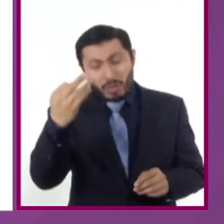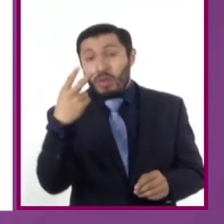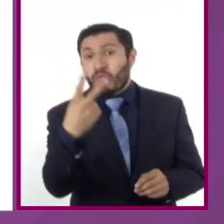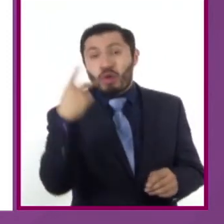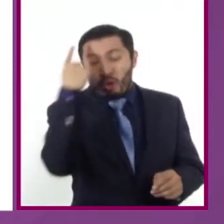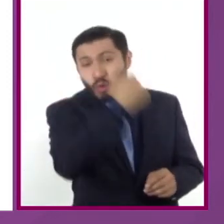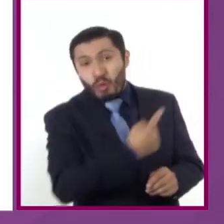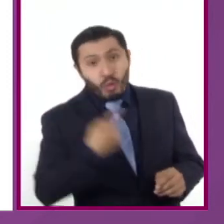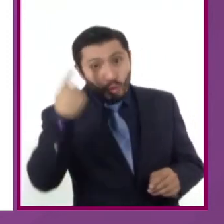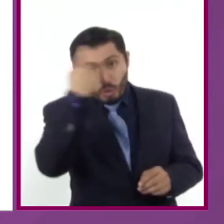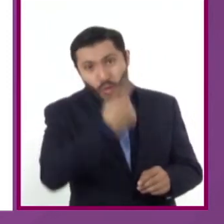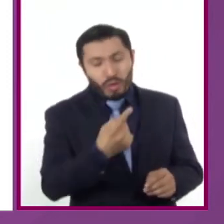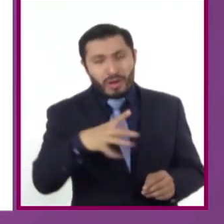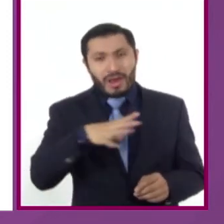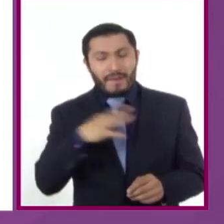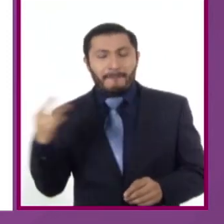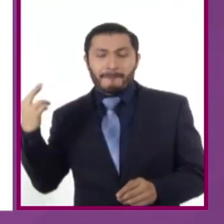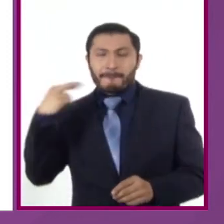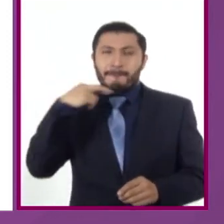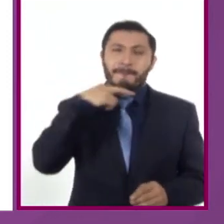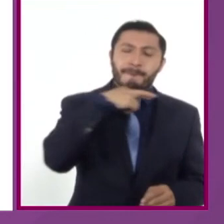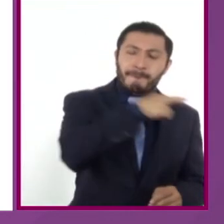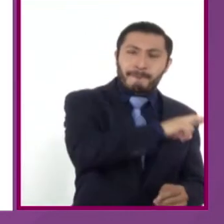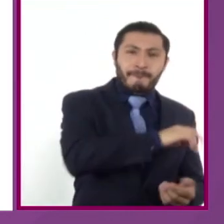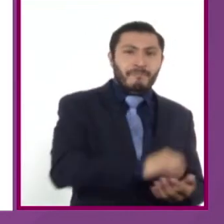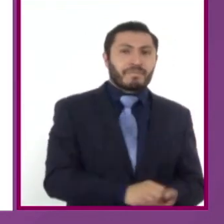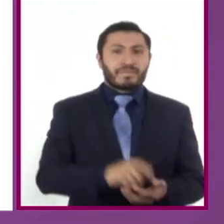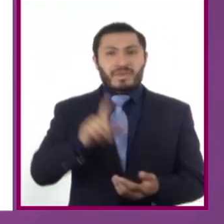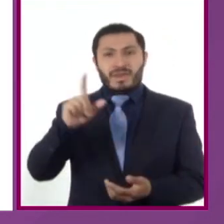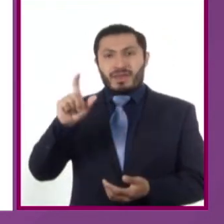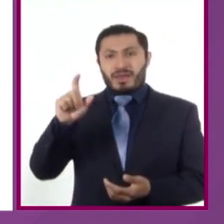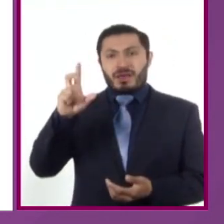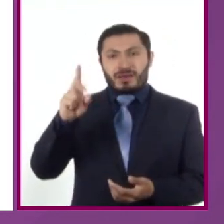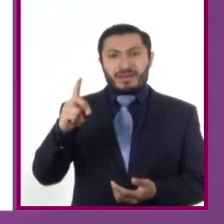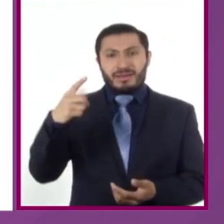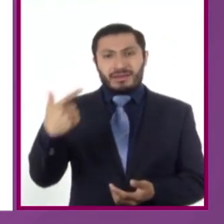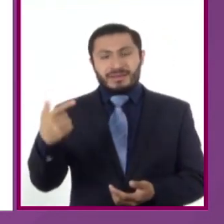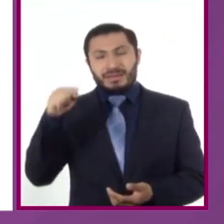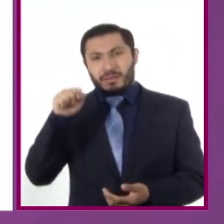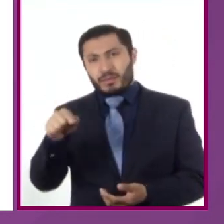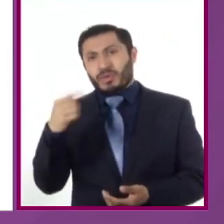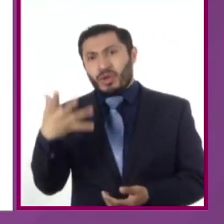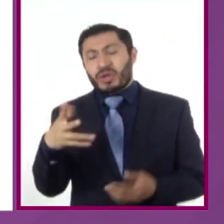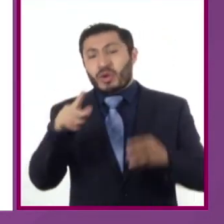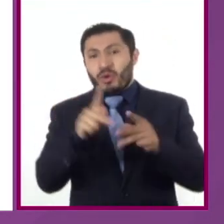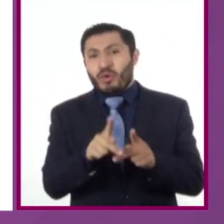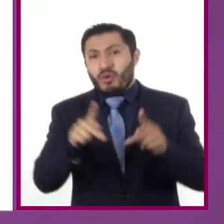el ciclista alcanzó una rapidez de 37.5 kilómetros por hora.